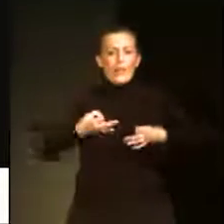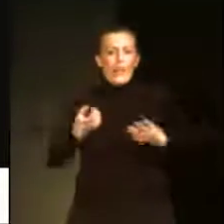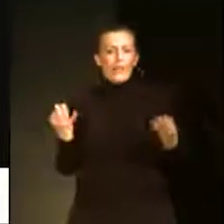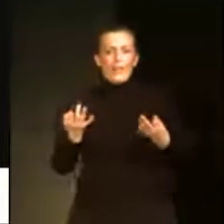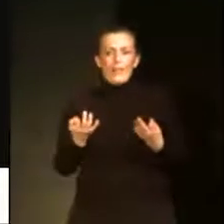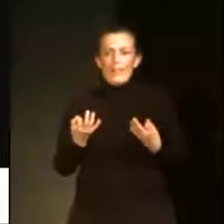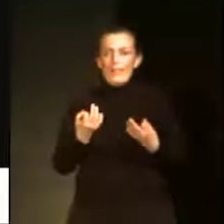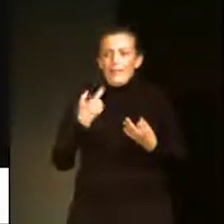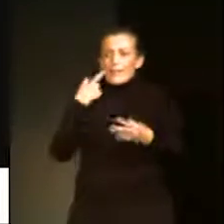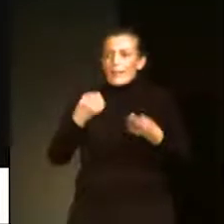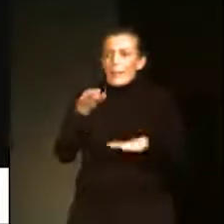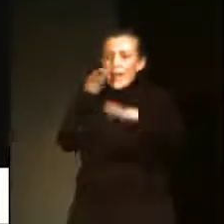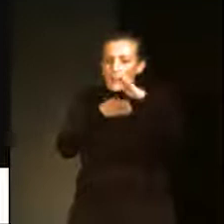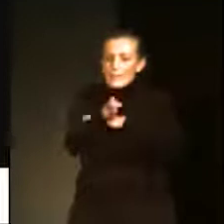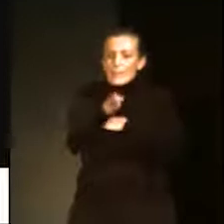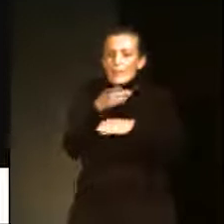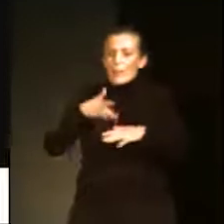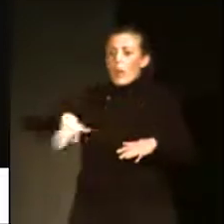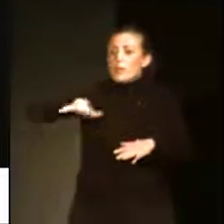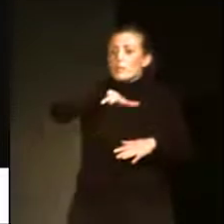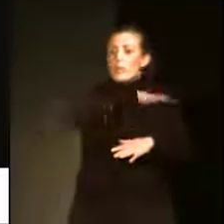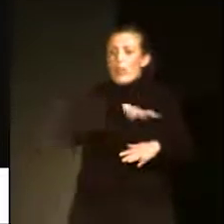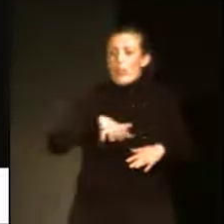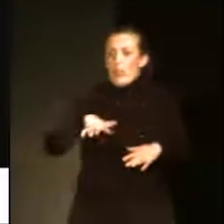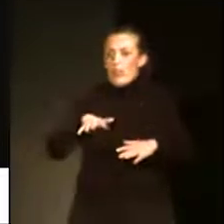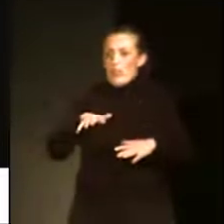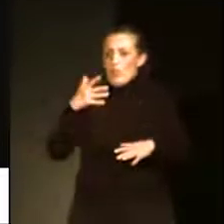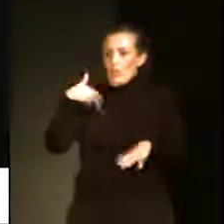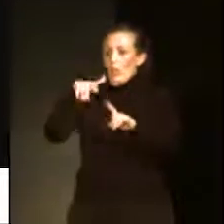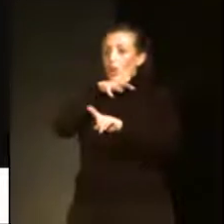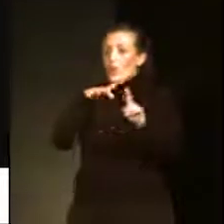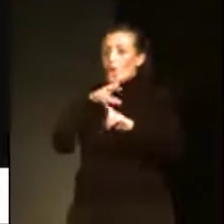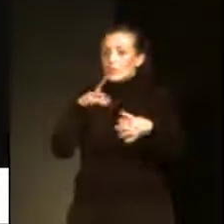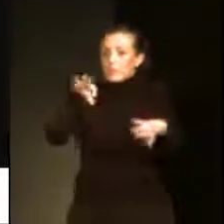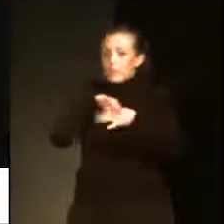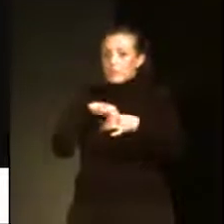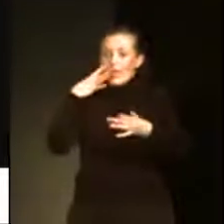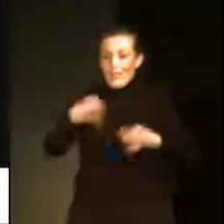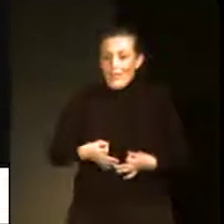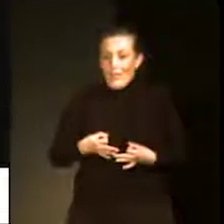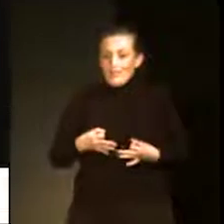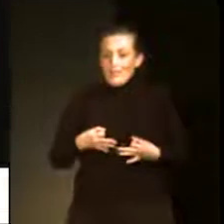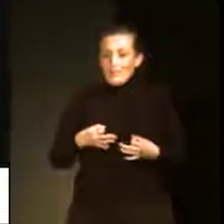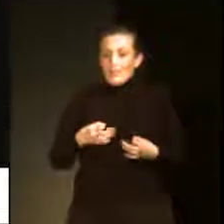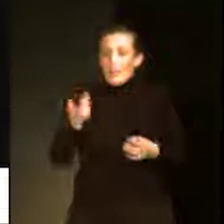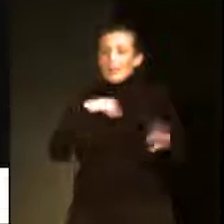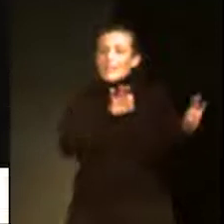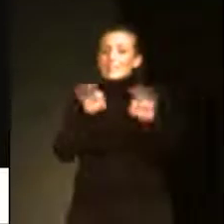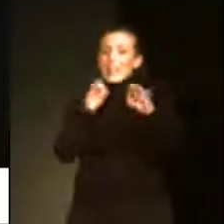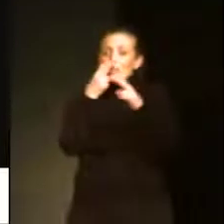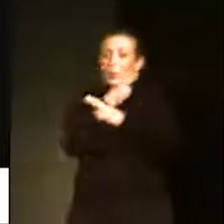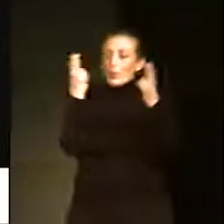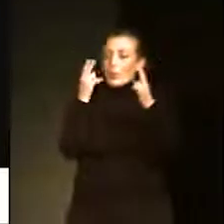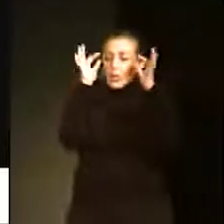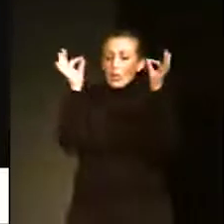de cómo hacer accesibles también los espacios donde este contexto tiene que hacerse una realidad. Los teatros públicos de